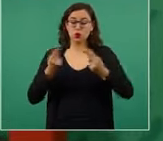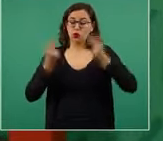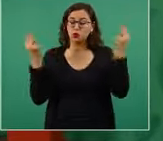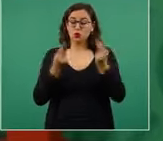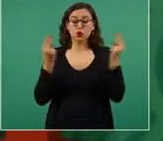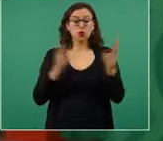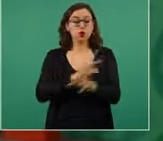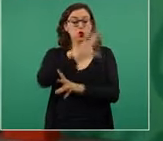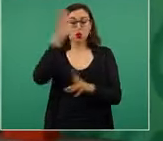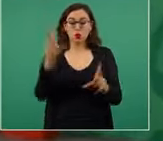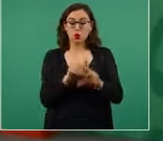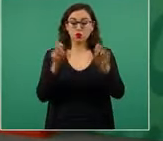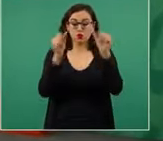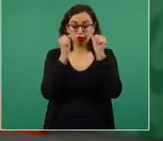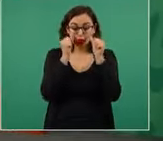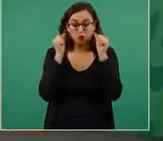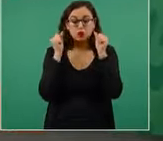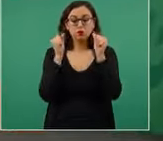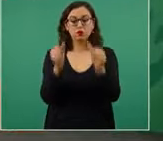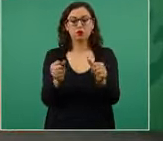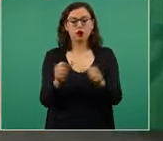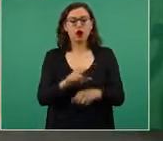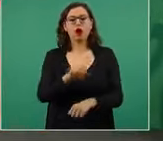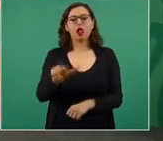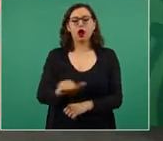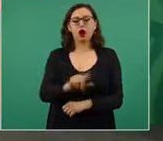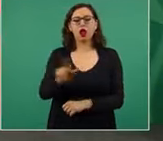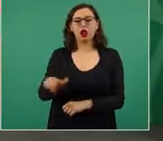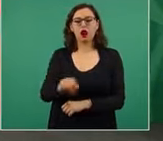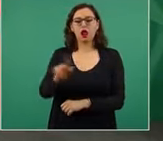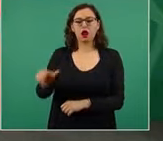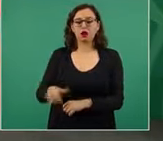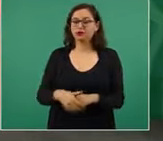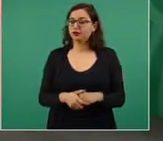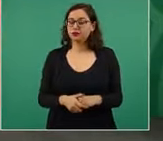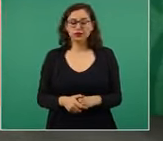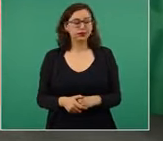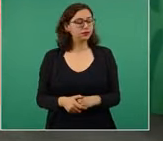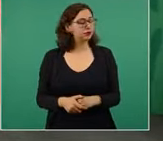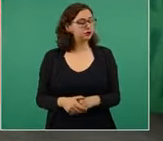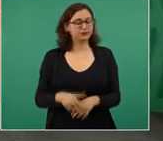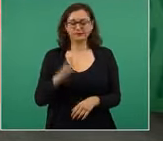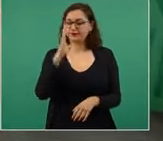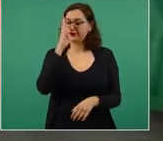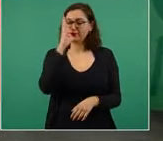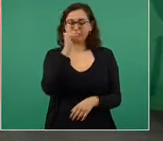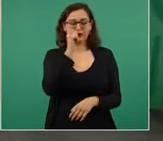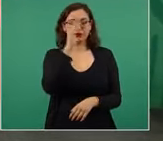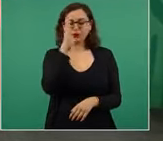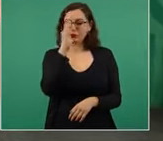No podemos demorarnos porque nos va a significar